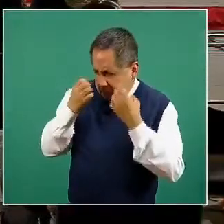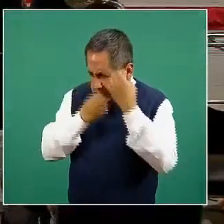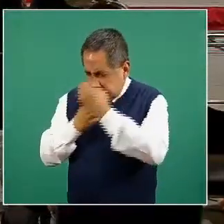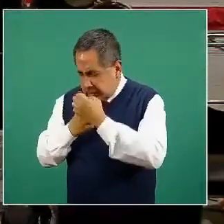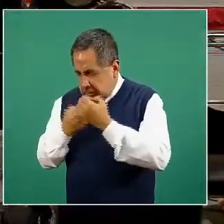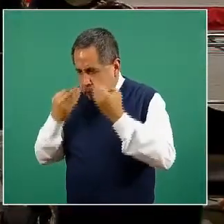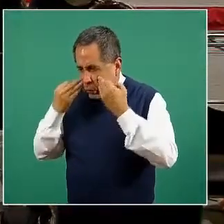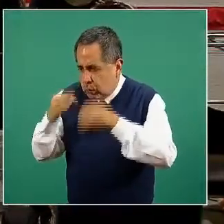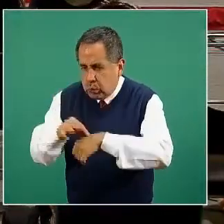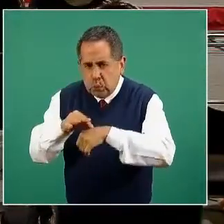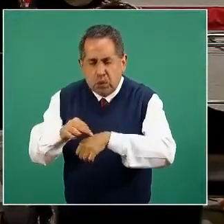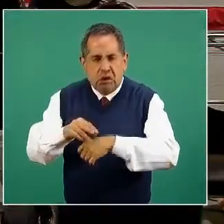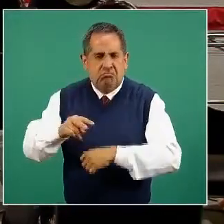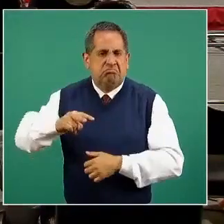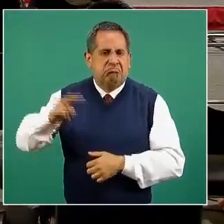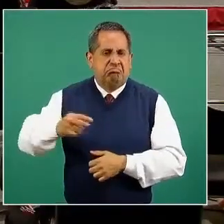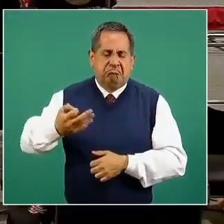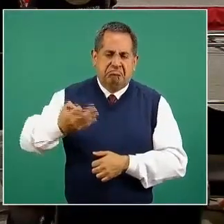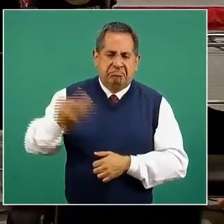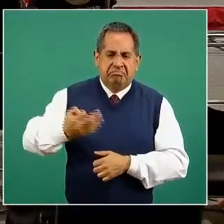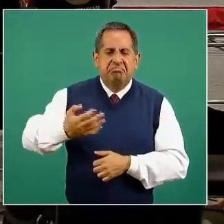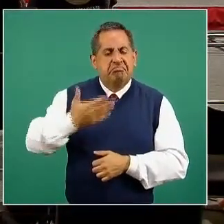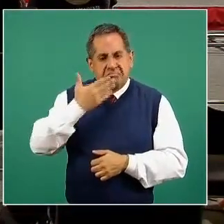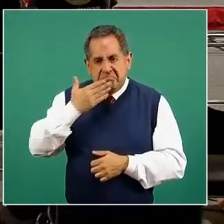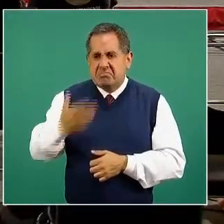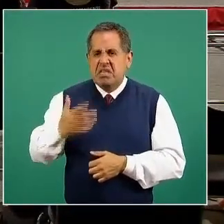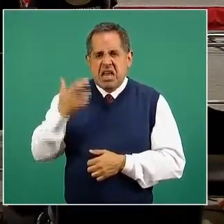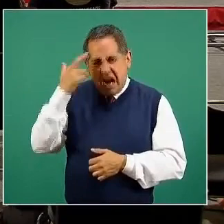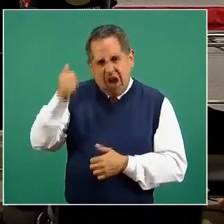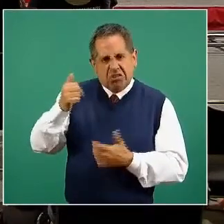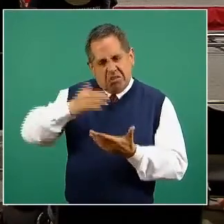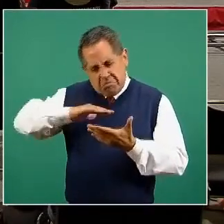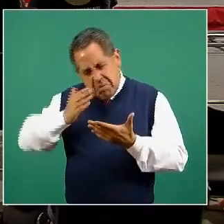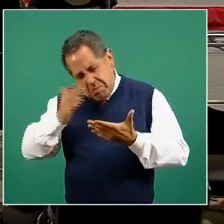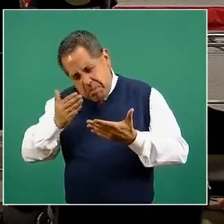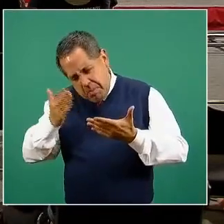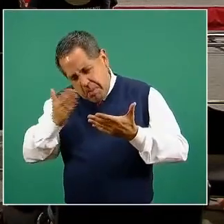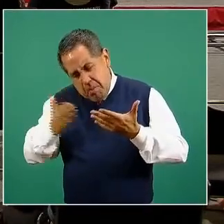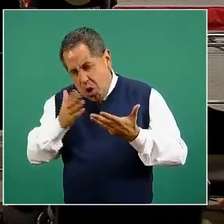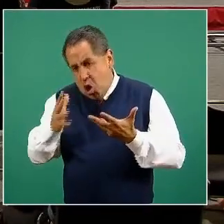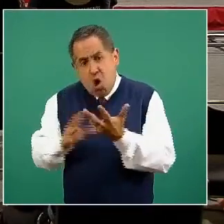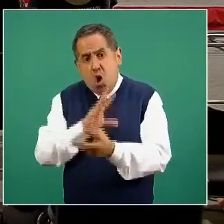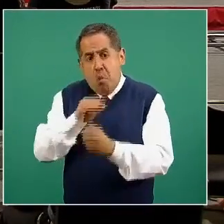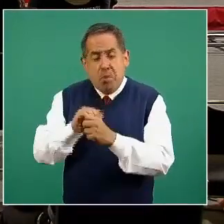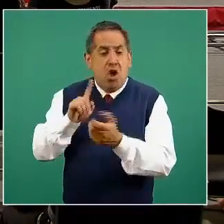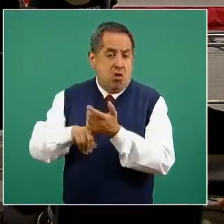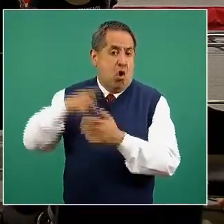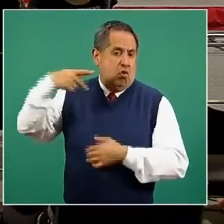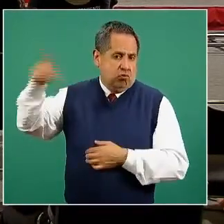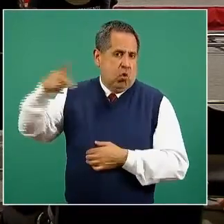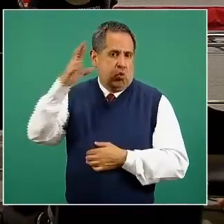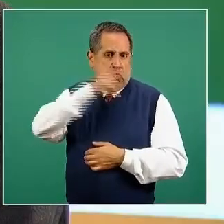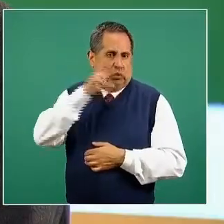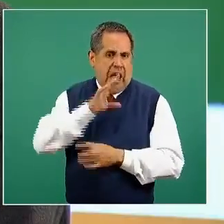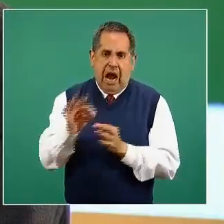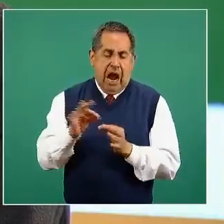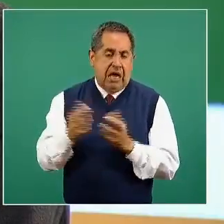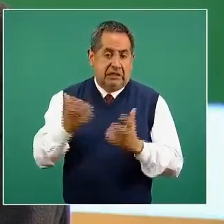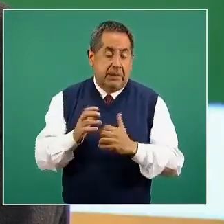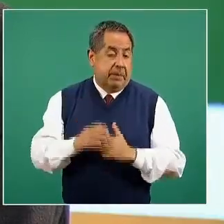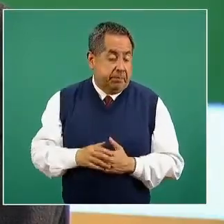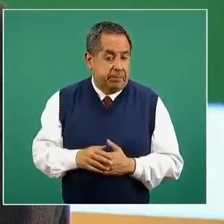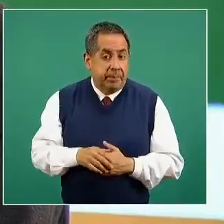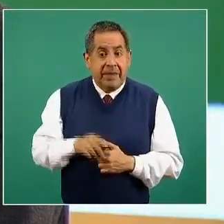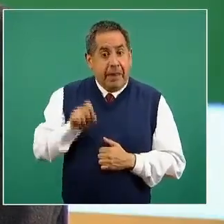pudo constatar toda la fundamentación científica de la creación de la vacuna Sputnik V. Pero también